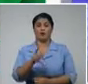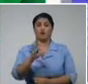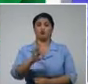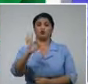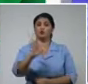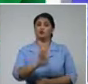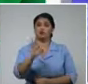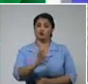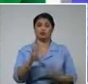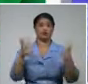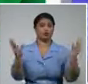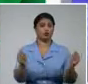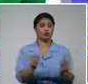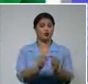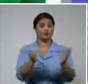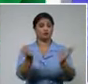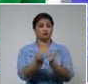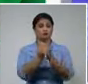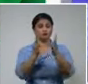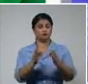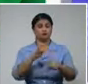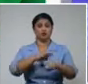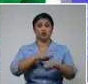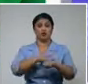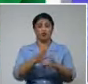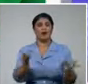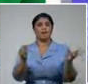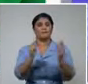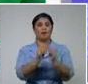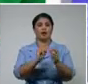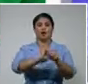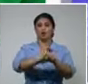relacionados con viajeros internacionales.